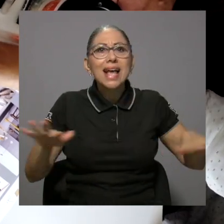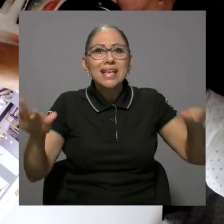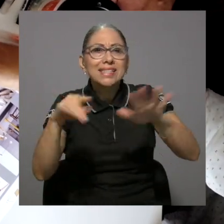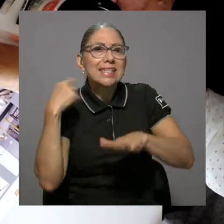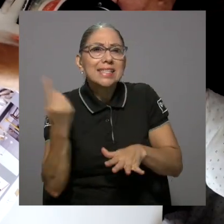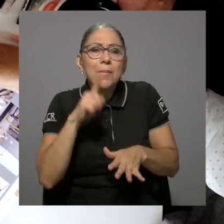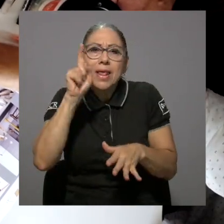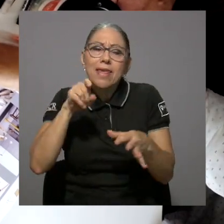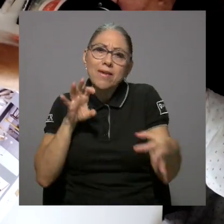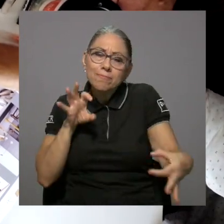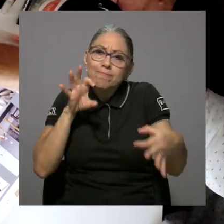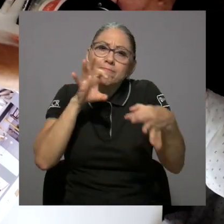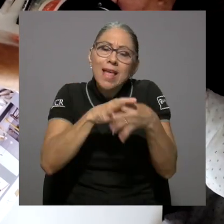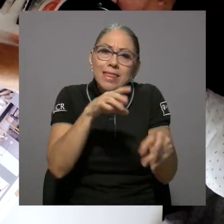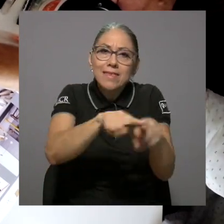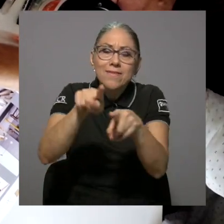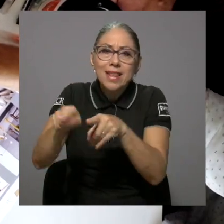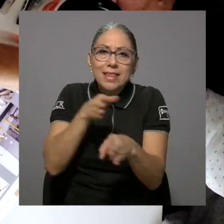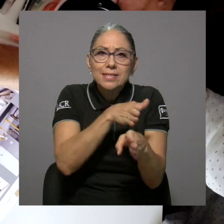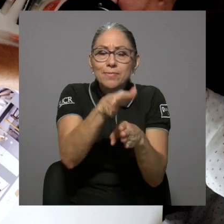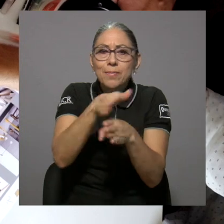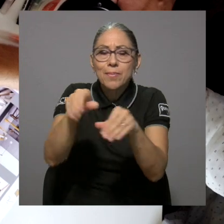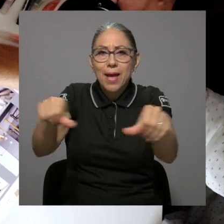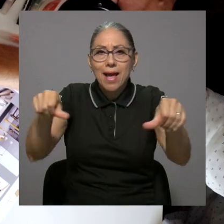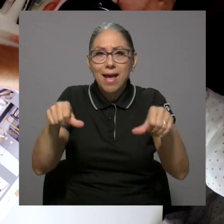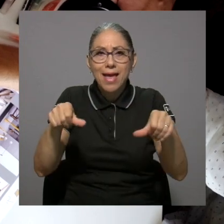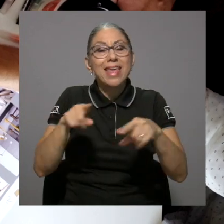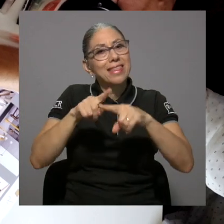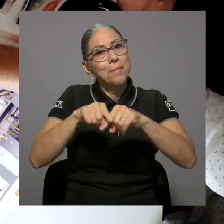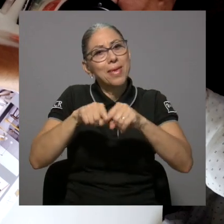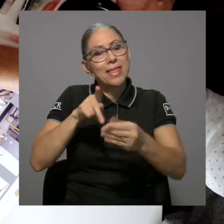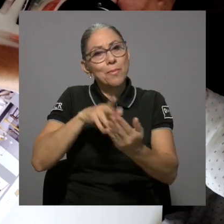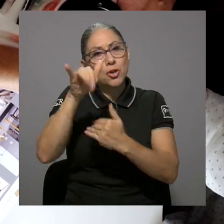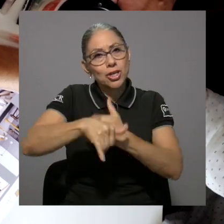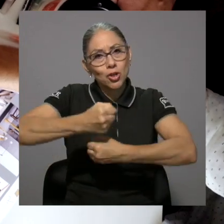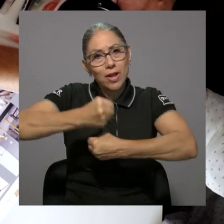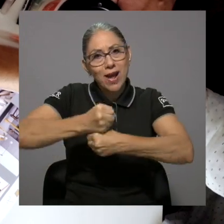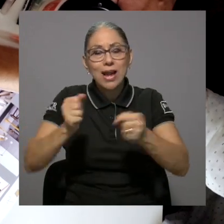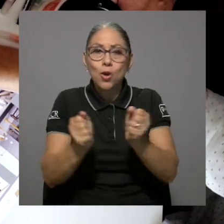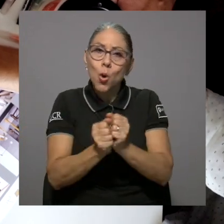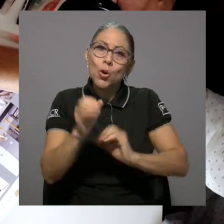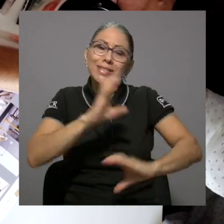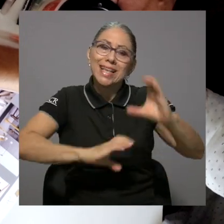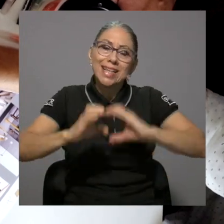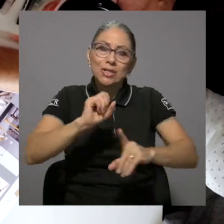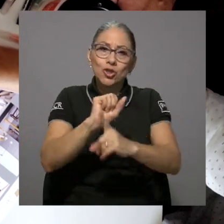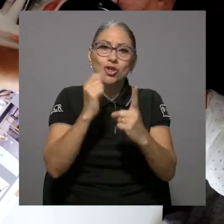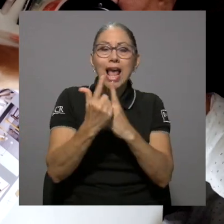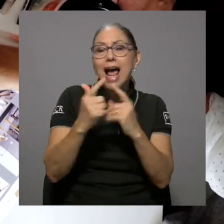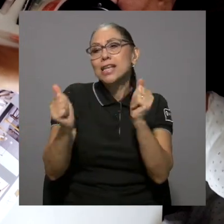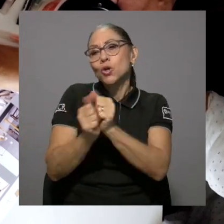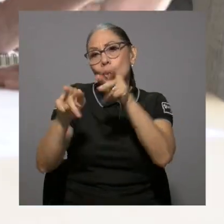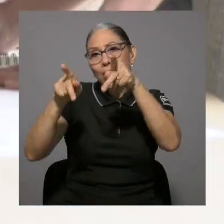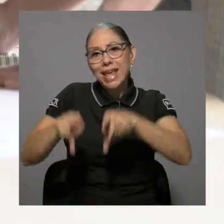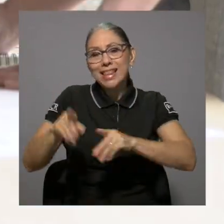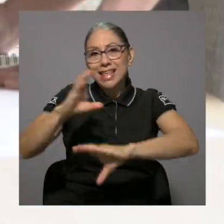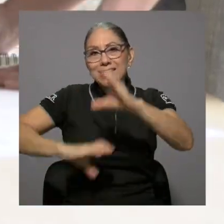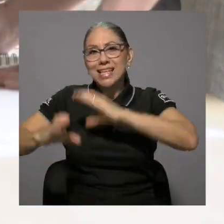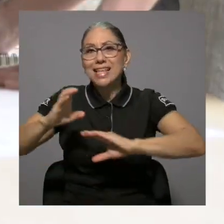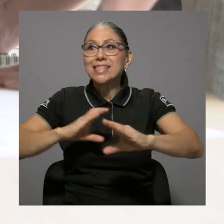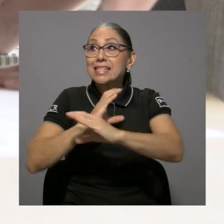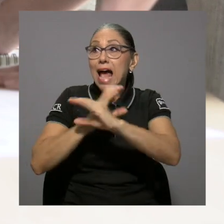transdisciplinario y dependiendo del proyecto específico, trabajar, no sé, también con gente de ciencias sociales o con gente de ciencias